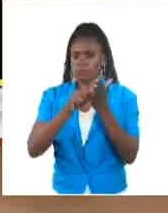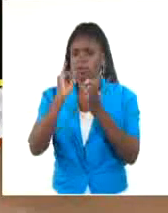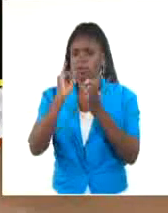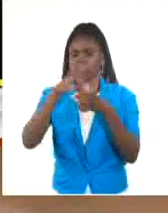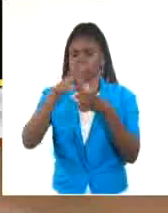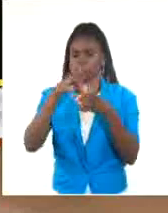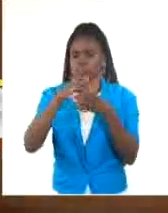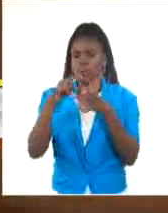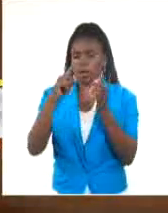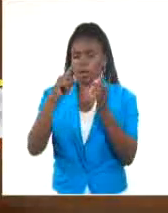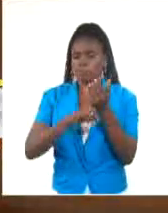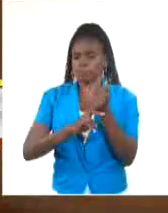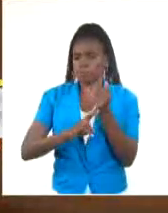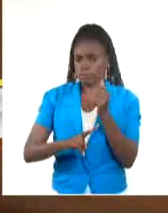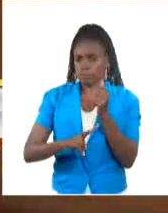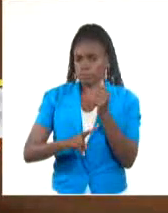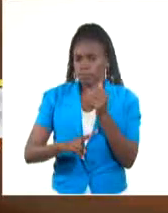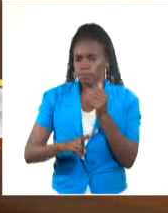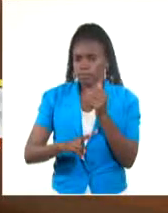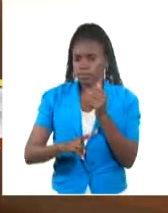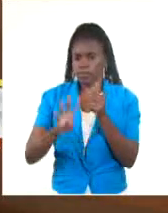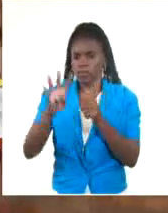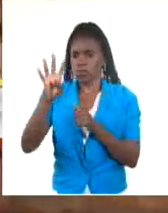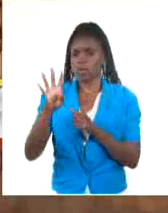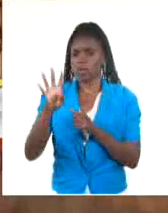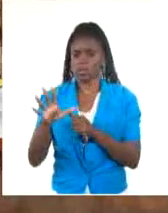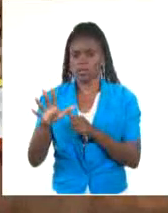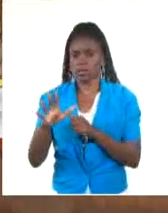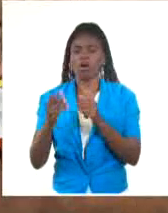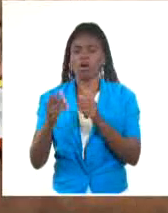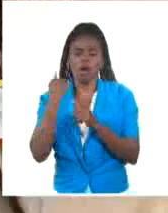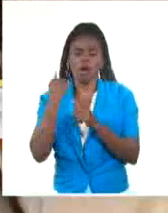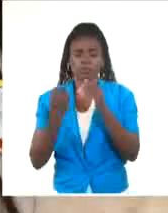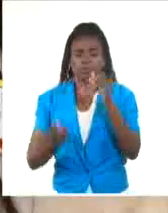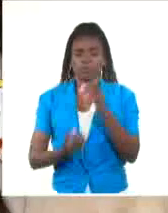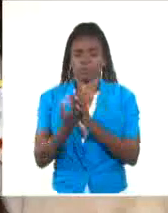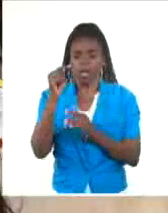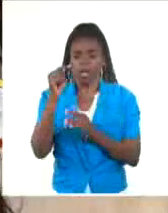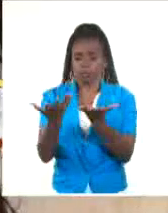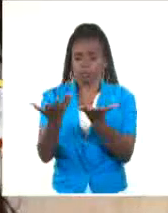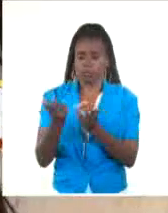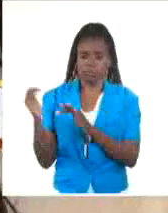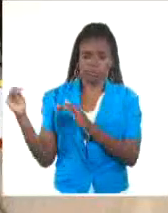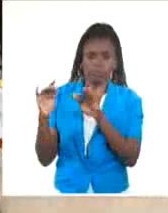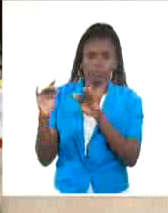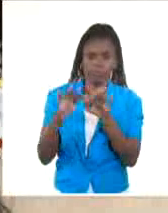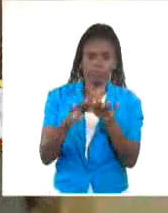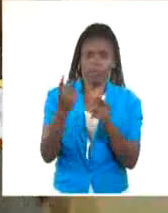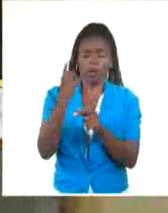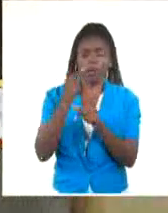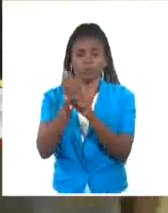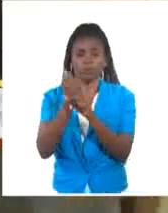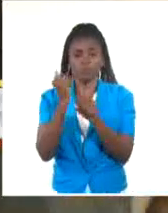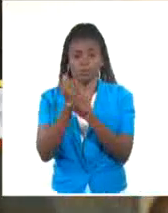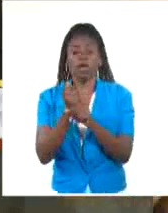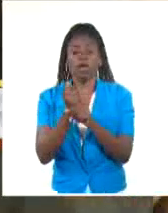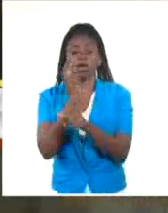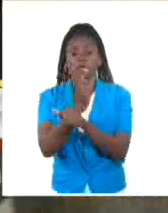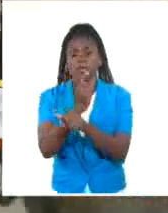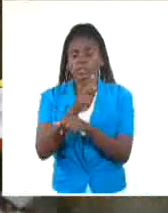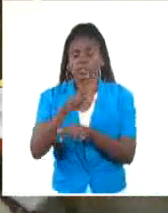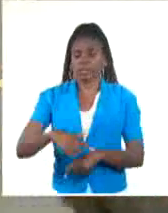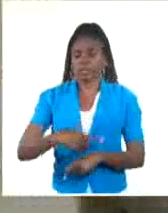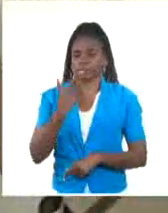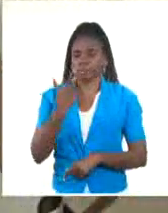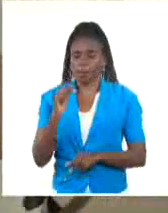tipo en el país. Arribó a 45 años de fundada y allí fueron recibidos los instructores de arte para iniciar